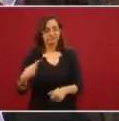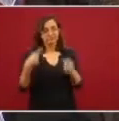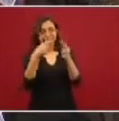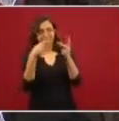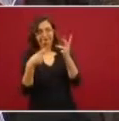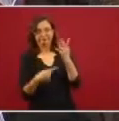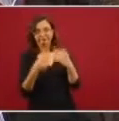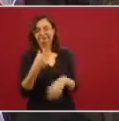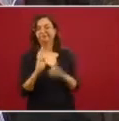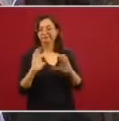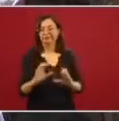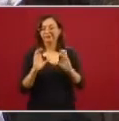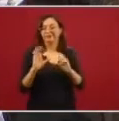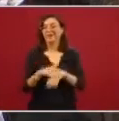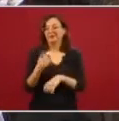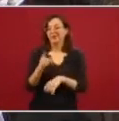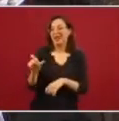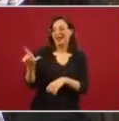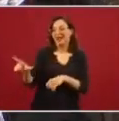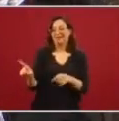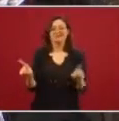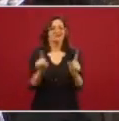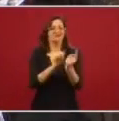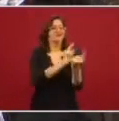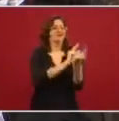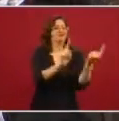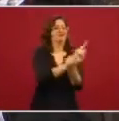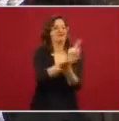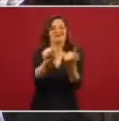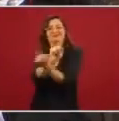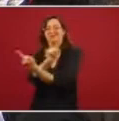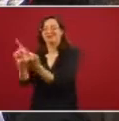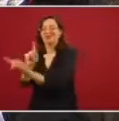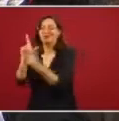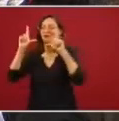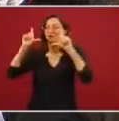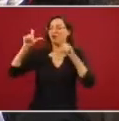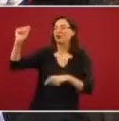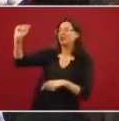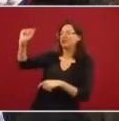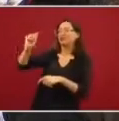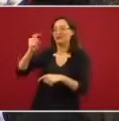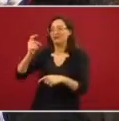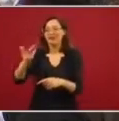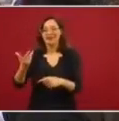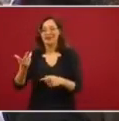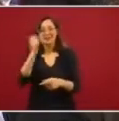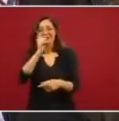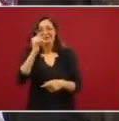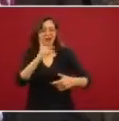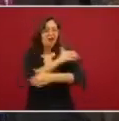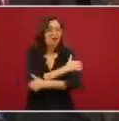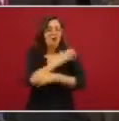porque él pues por todo el mundo está es que no se toma las el film la foto y algún cuidado